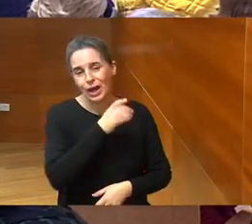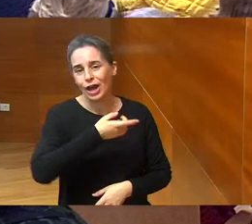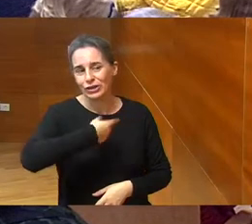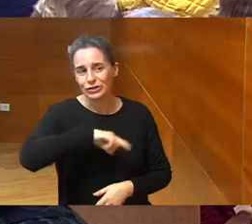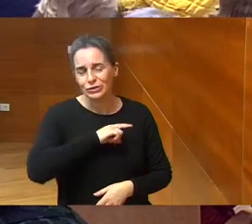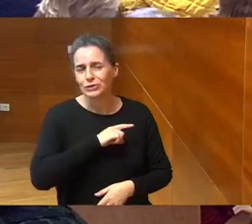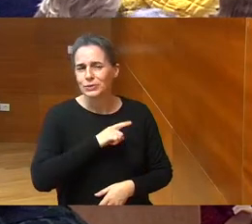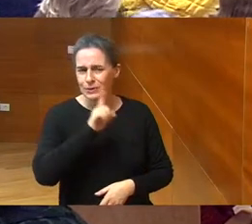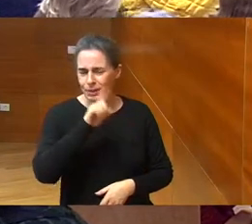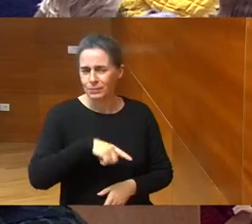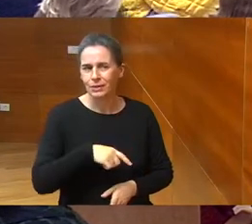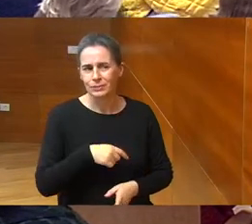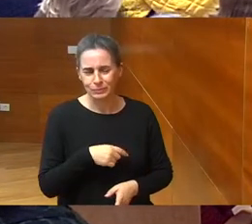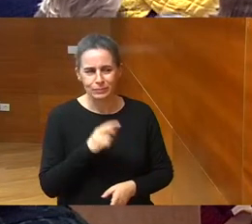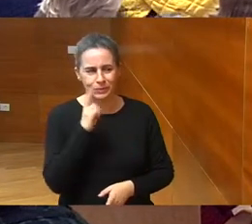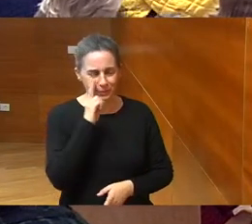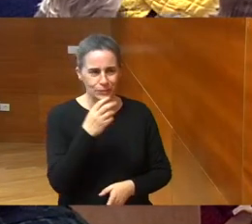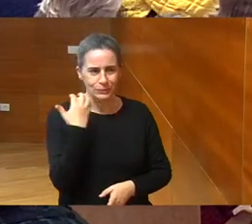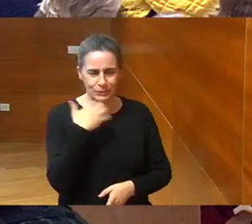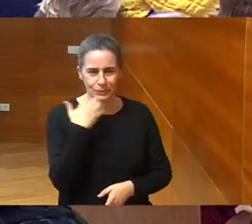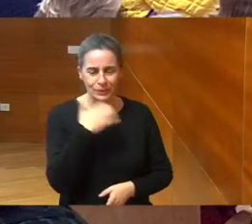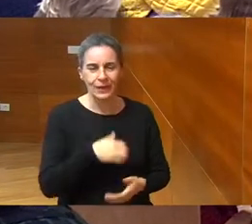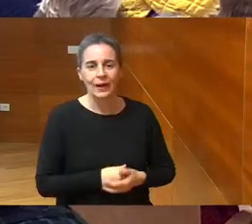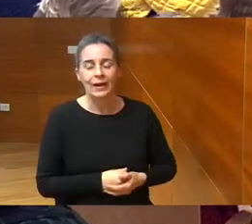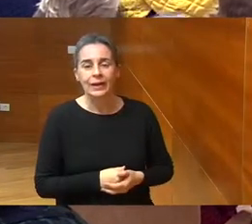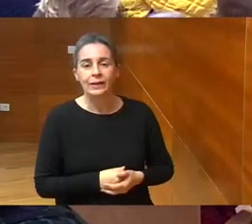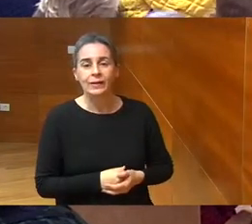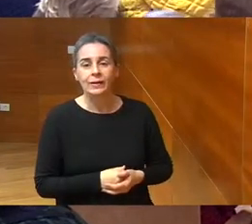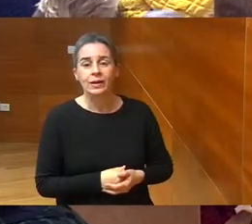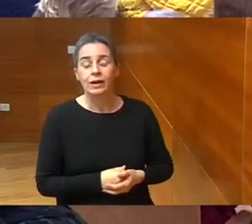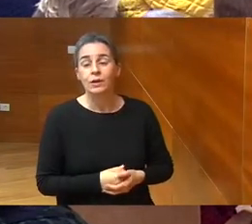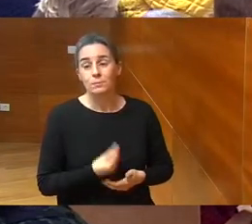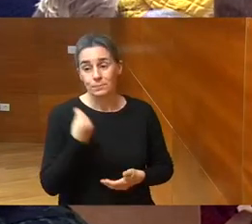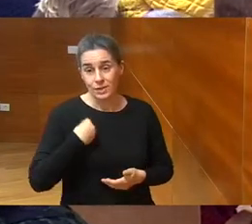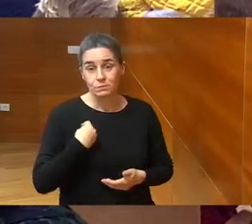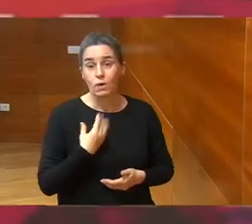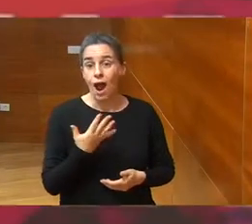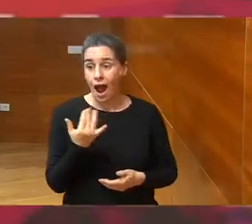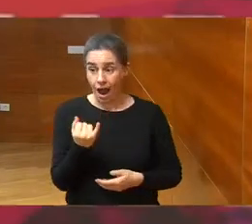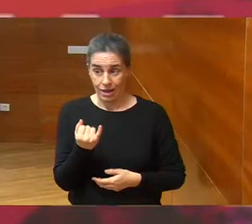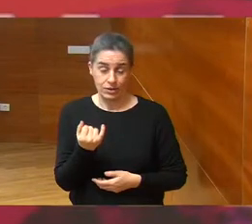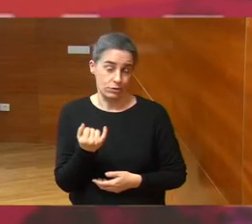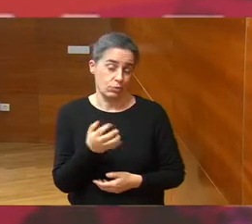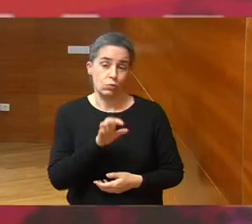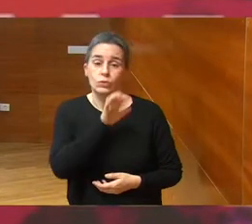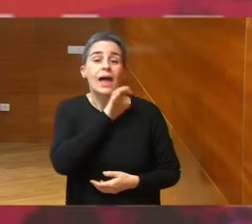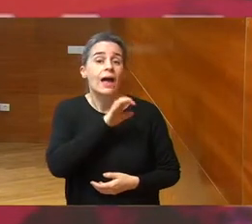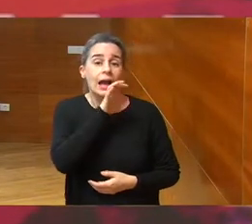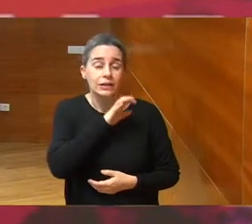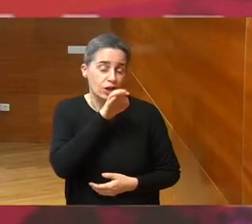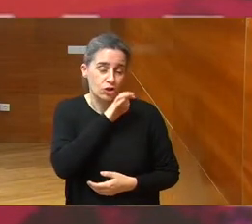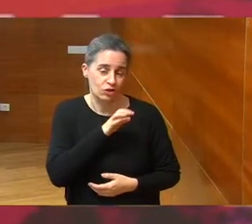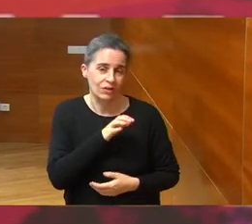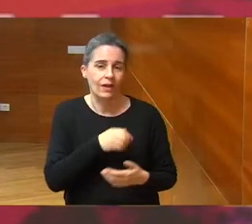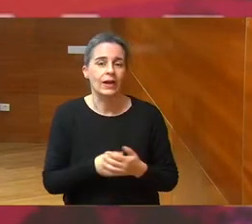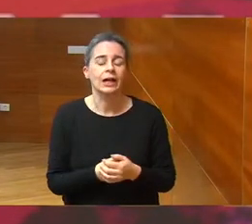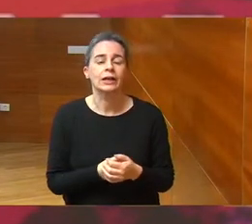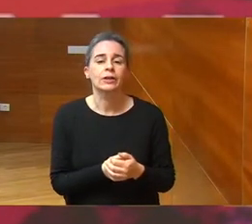bastantes vueltas también Sí que bueno pues existe una anécdota que no